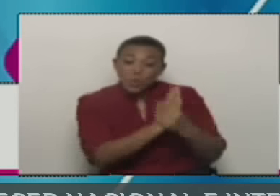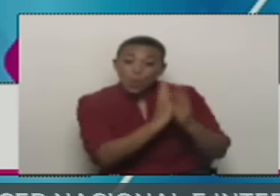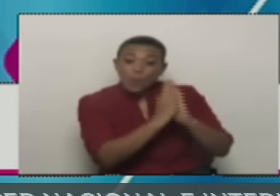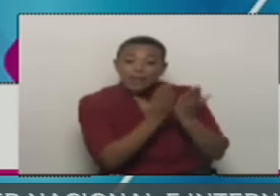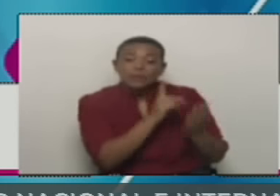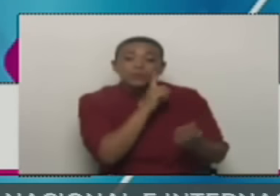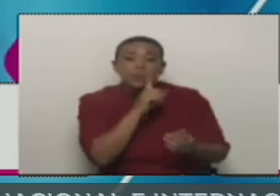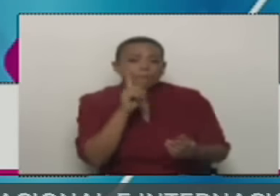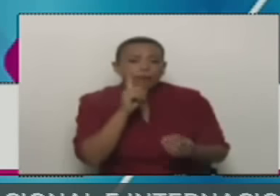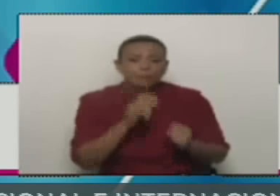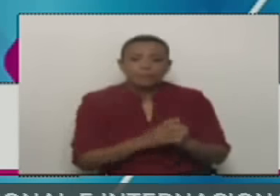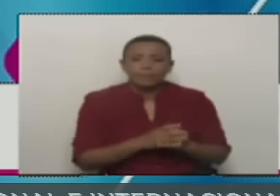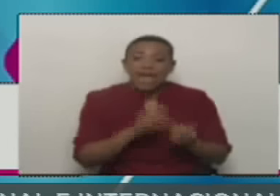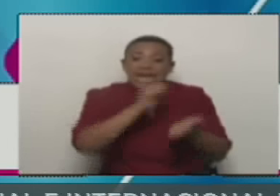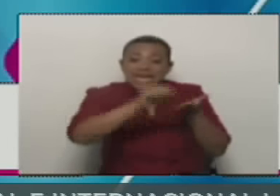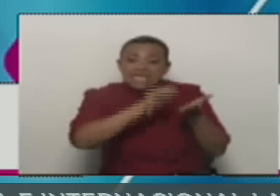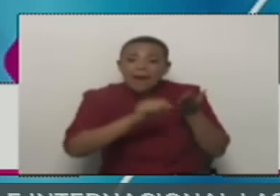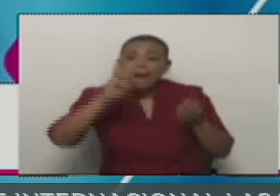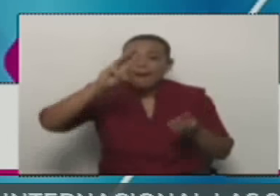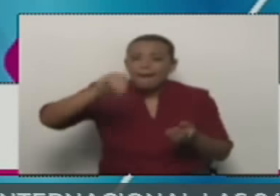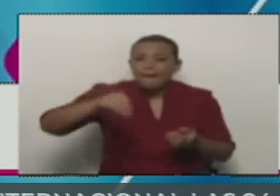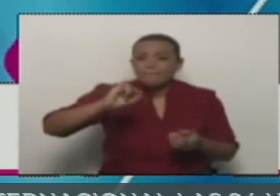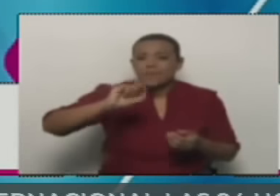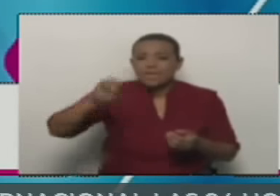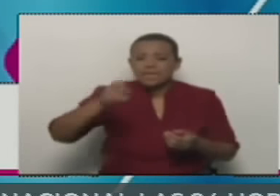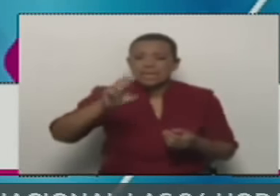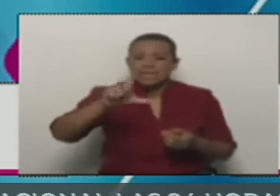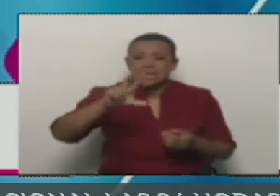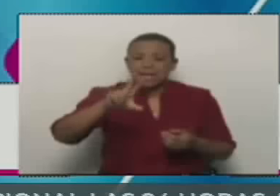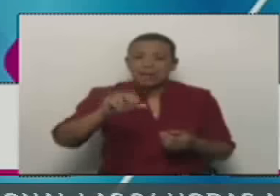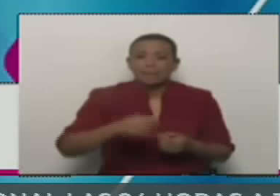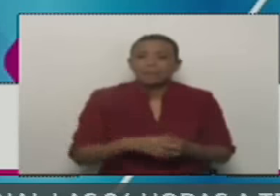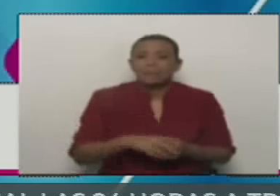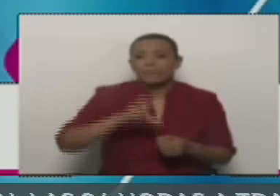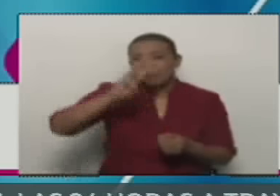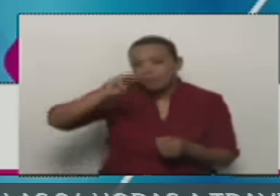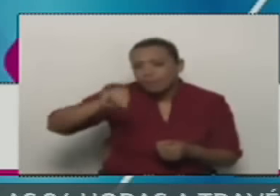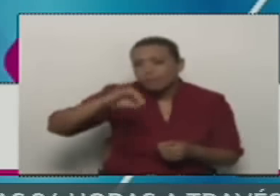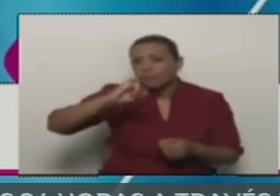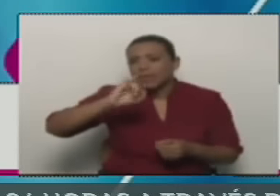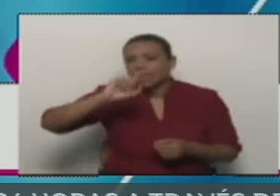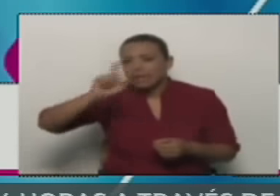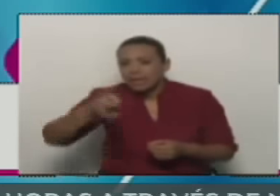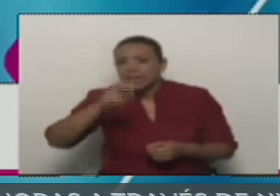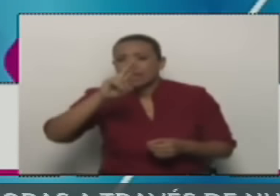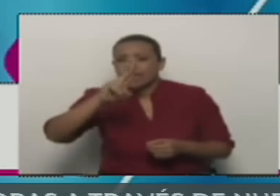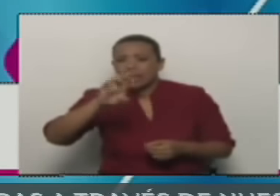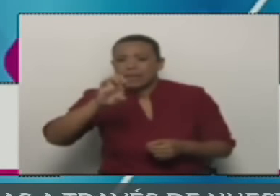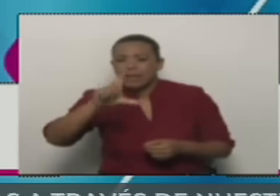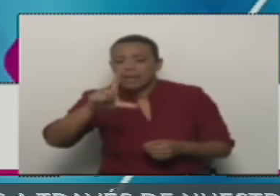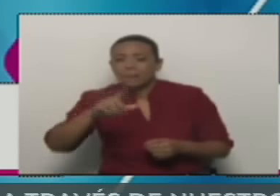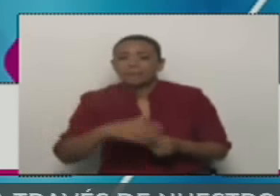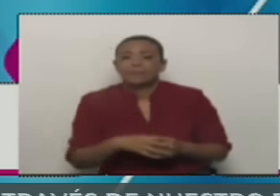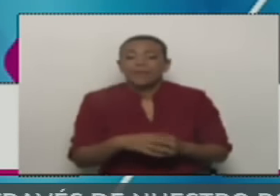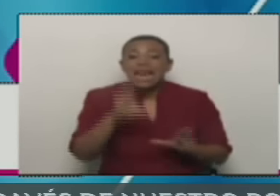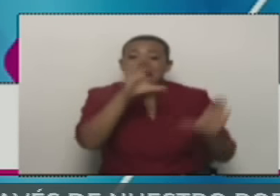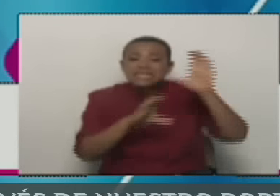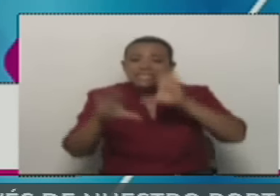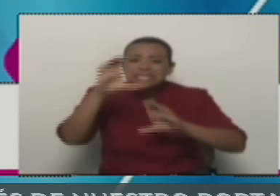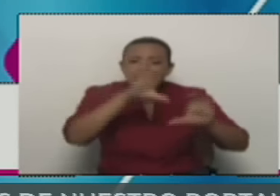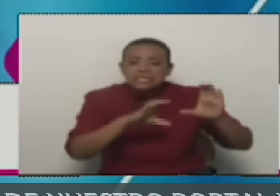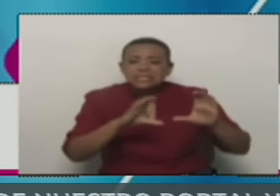llama, escrito por Miguel Ángel Núñez, La ciencia del CONUCO y su visión